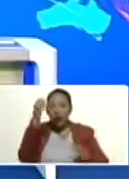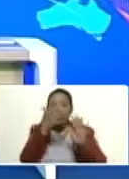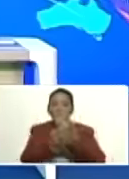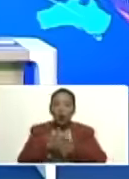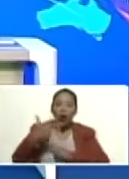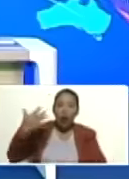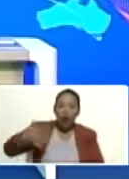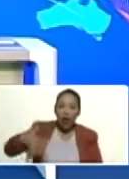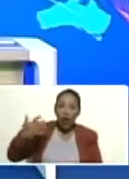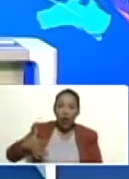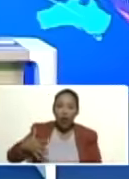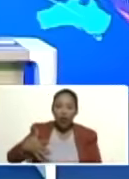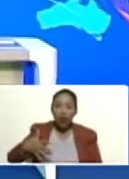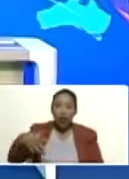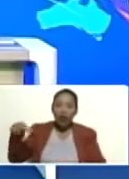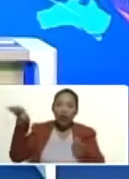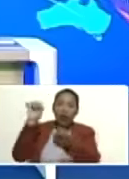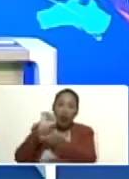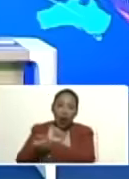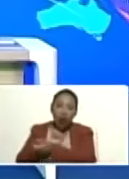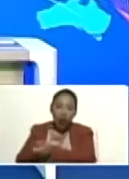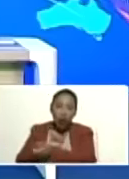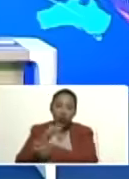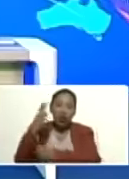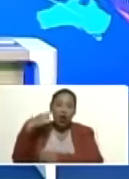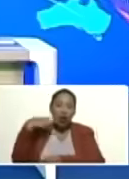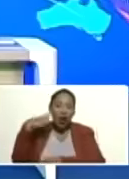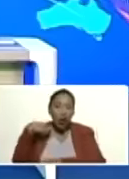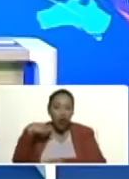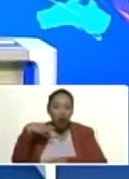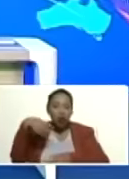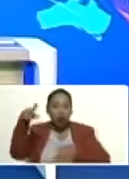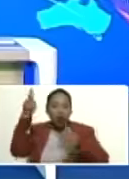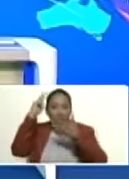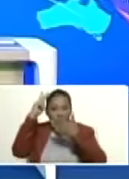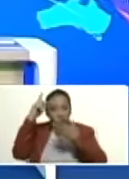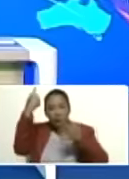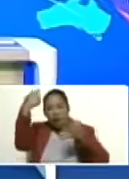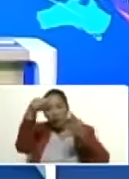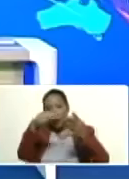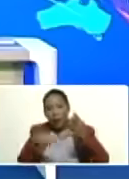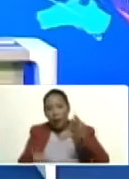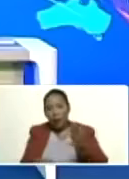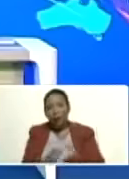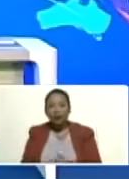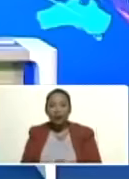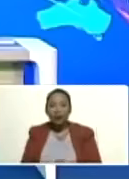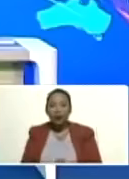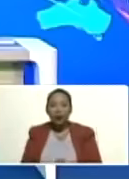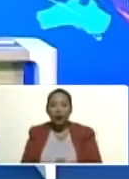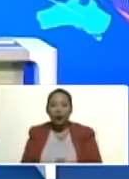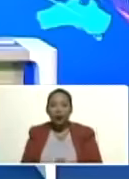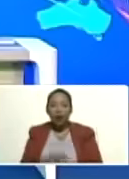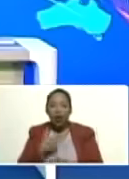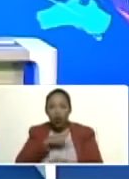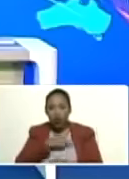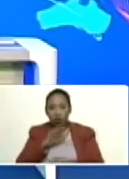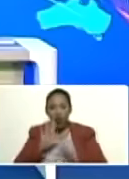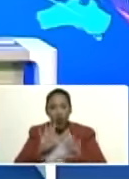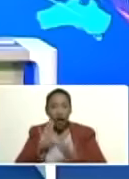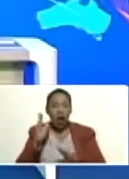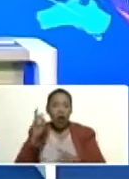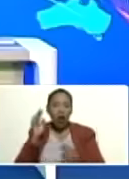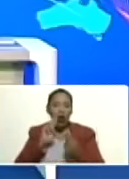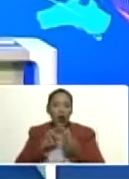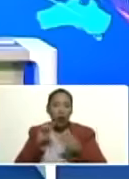derechos de los esclavos, de los mestizos, de los zambos, como lo conocemos en Venezuela,